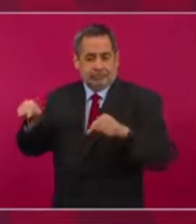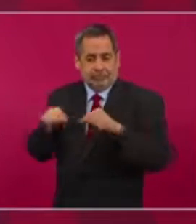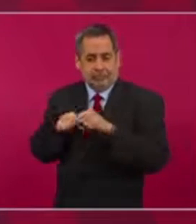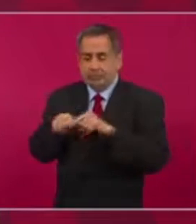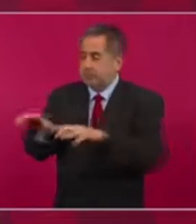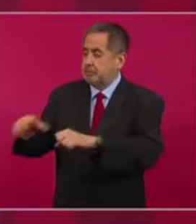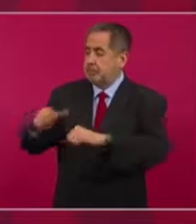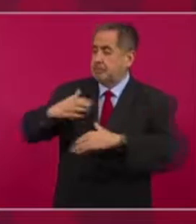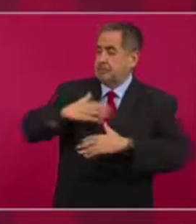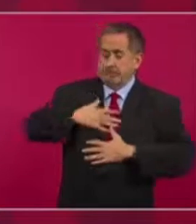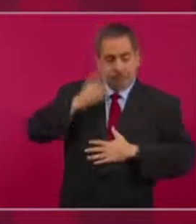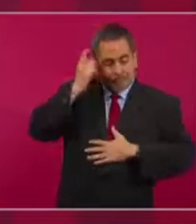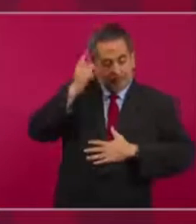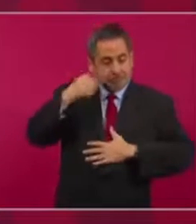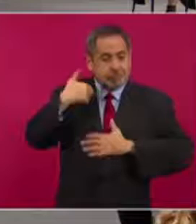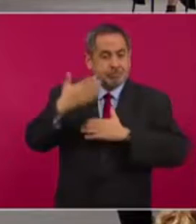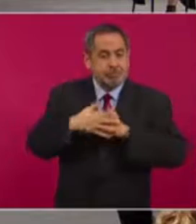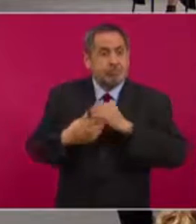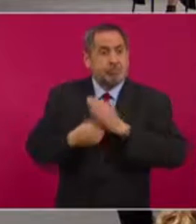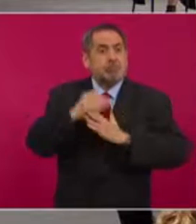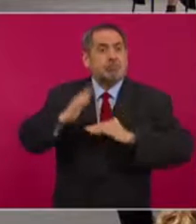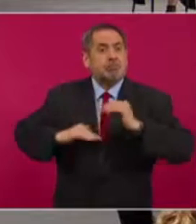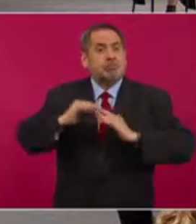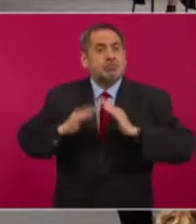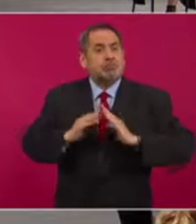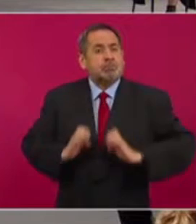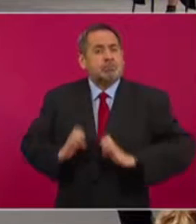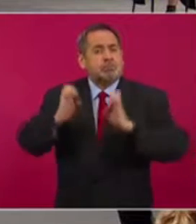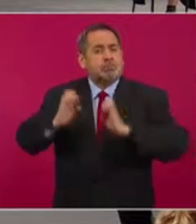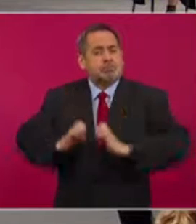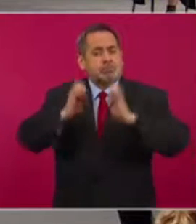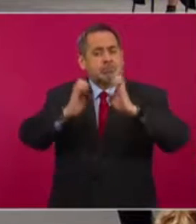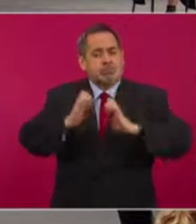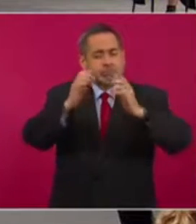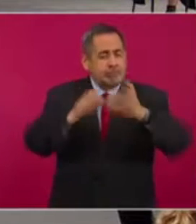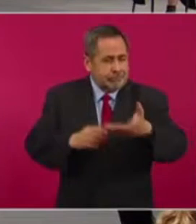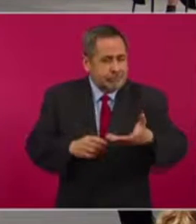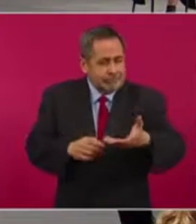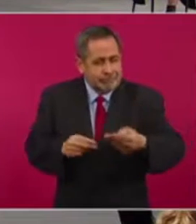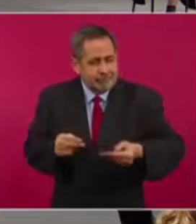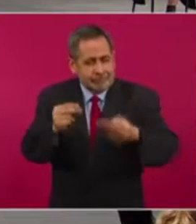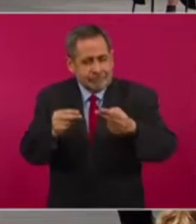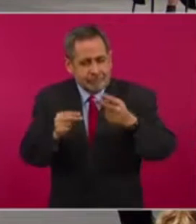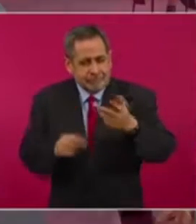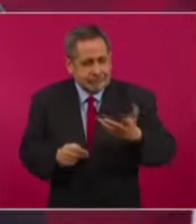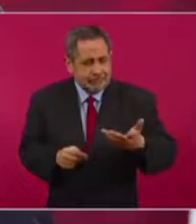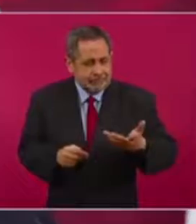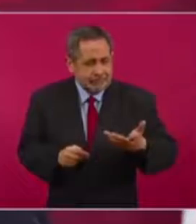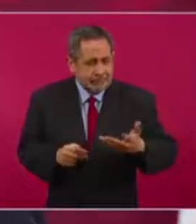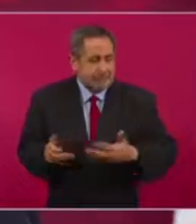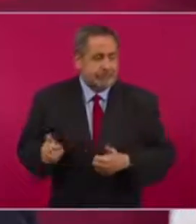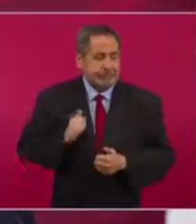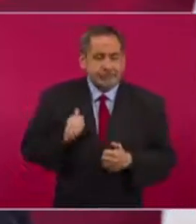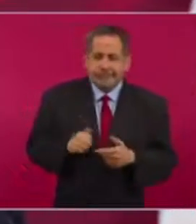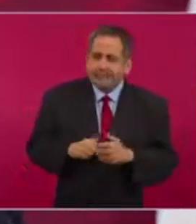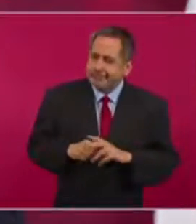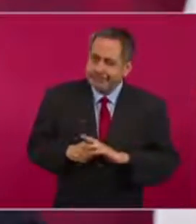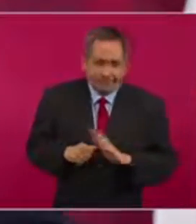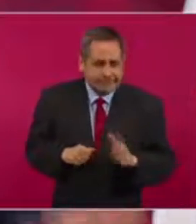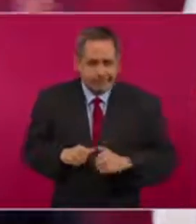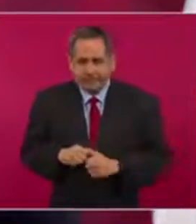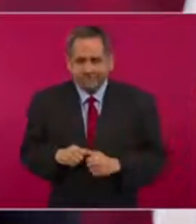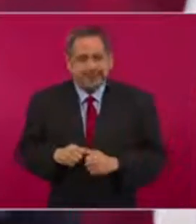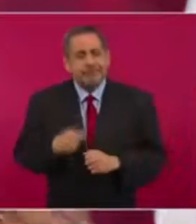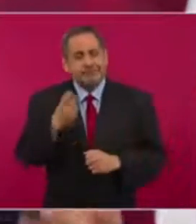negocio inmobiliario. Entonces,